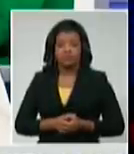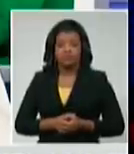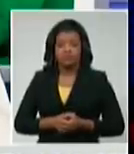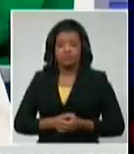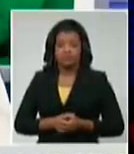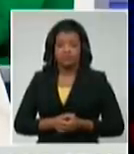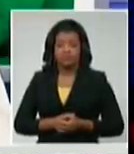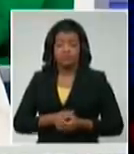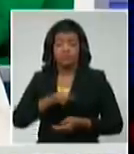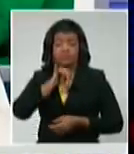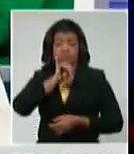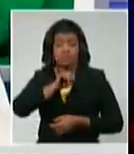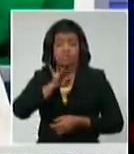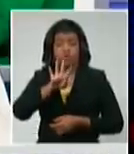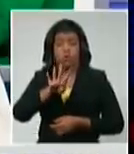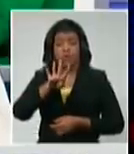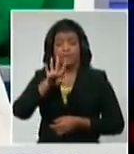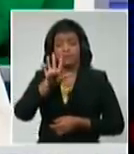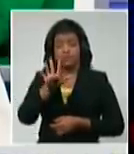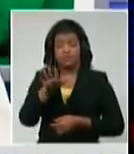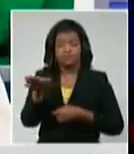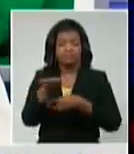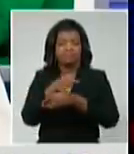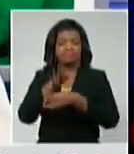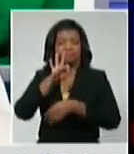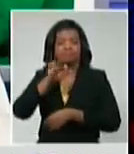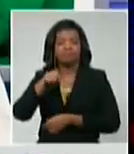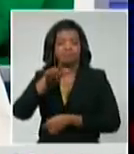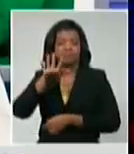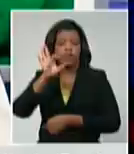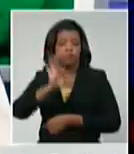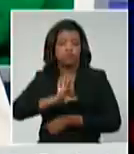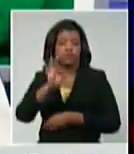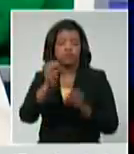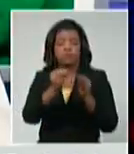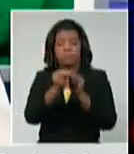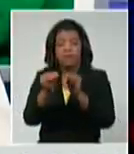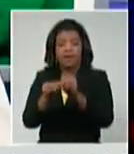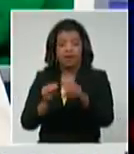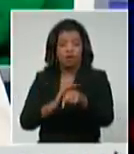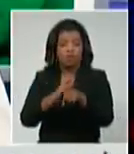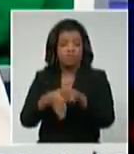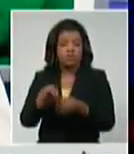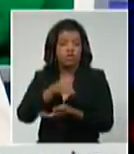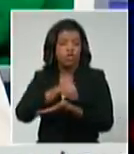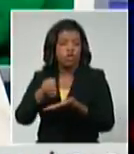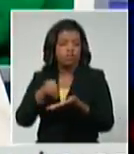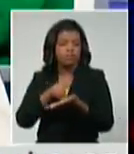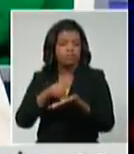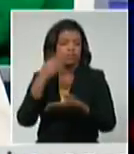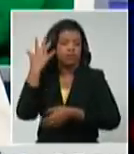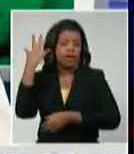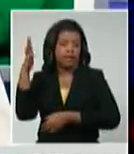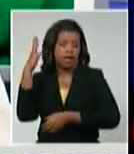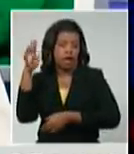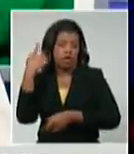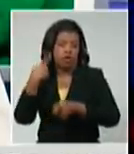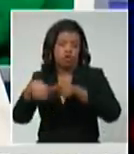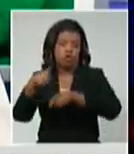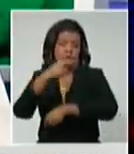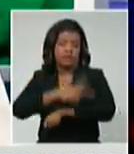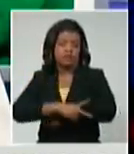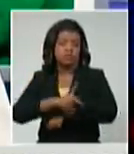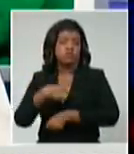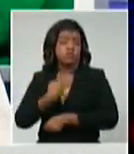645, o sea el 8,5%, tienen como fuente de infección en el exterior, y sabemos